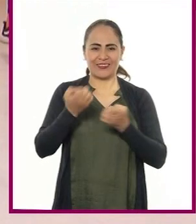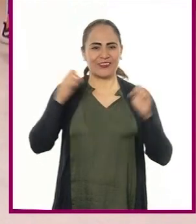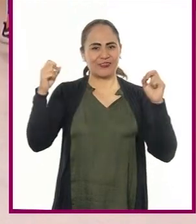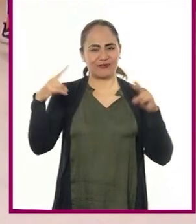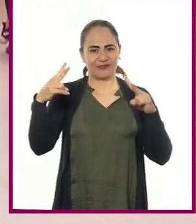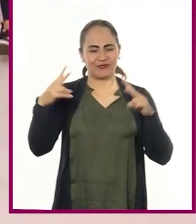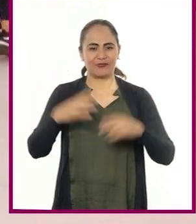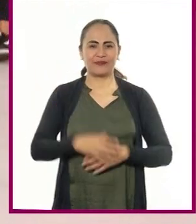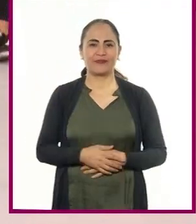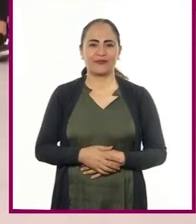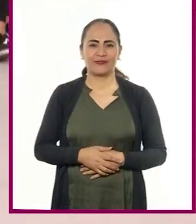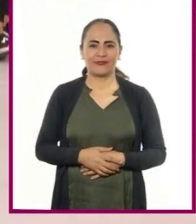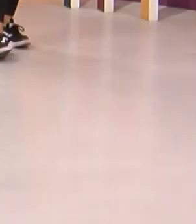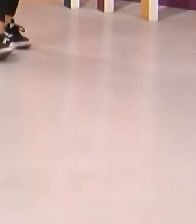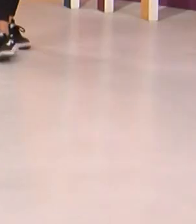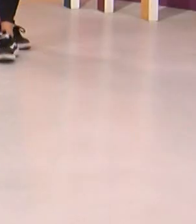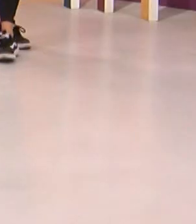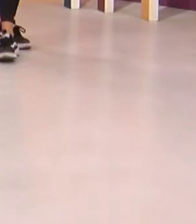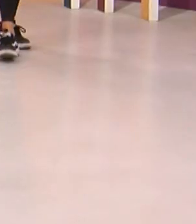la próxima!